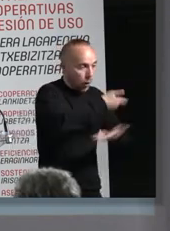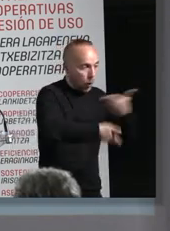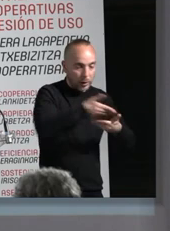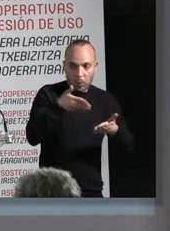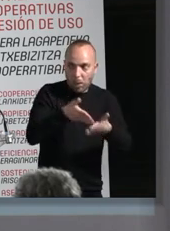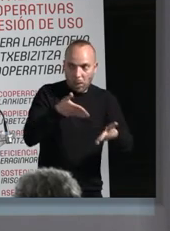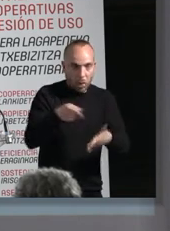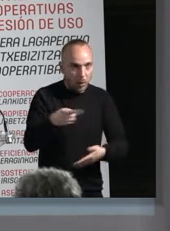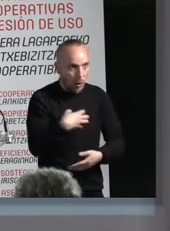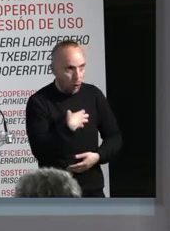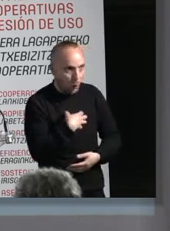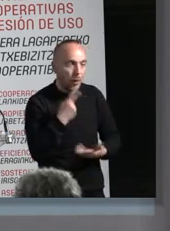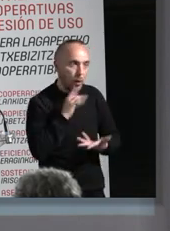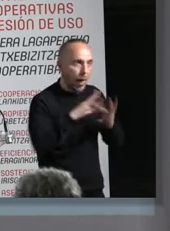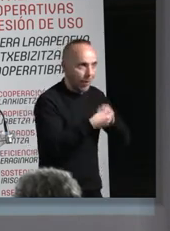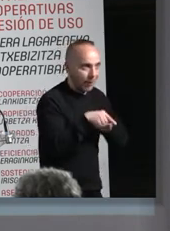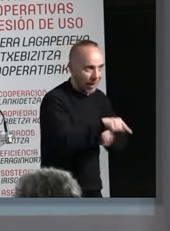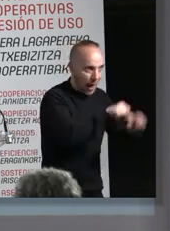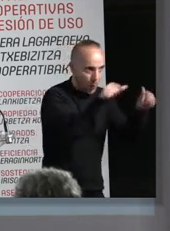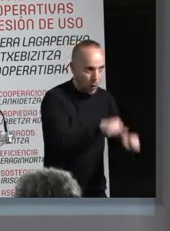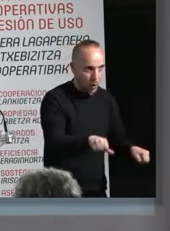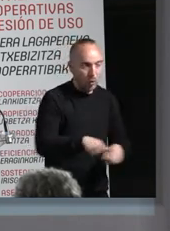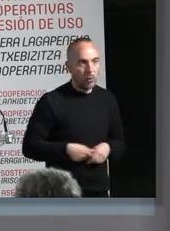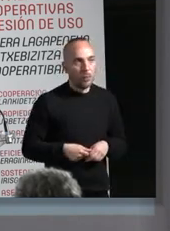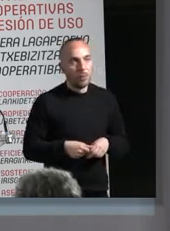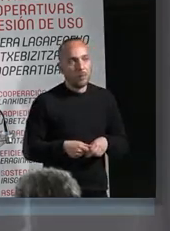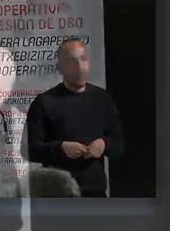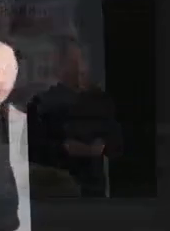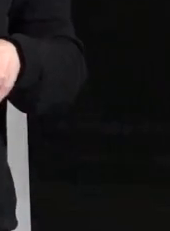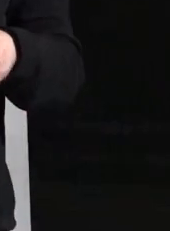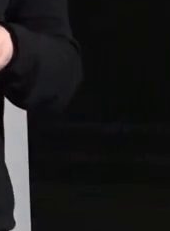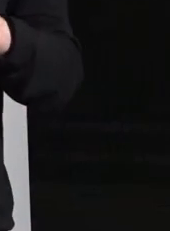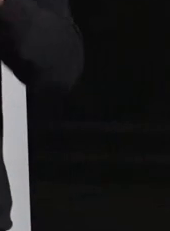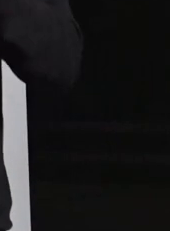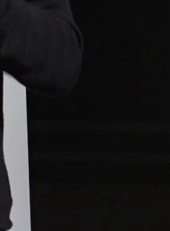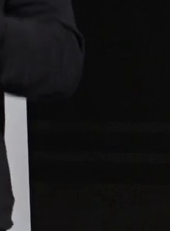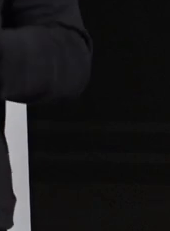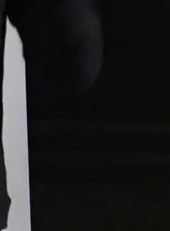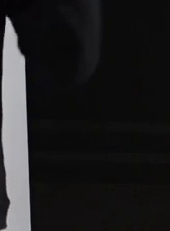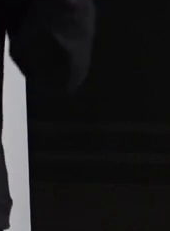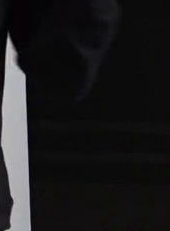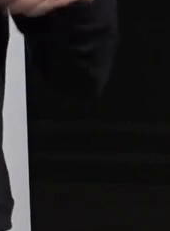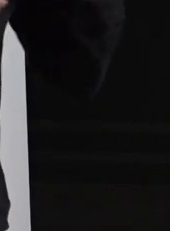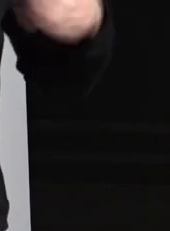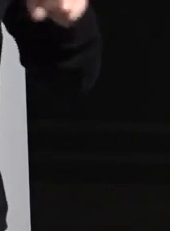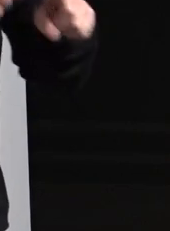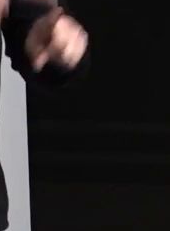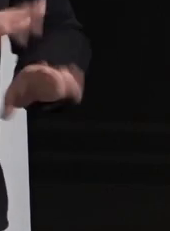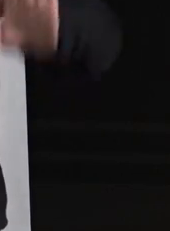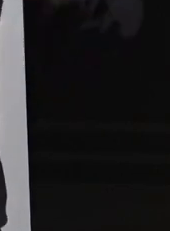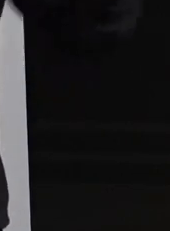pues estas serían un poco, en grandes medidas, algunas cosas que también han ido saliendo antes. Y nada, muchas gracias.